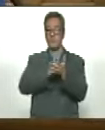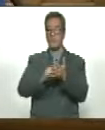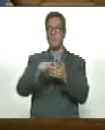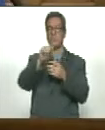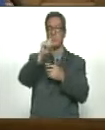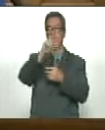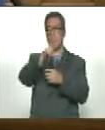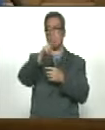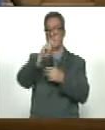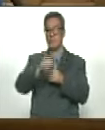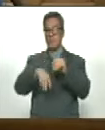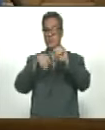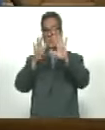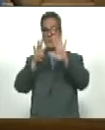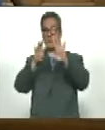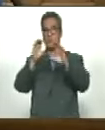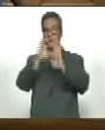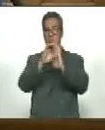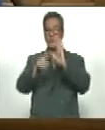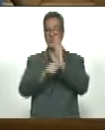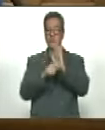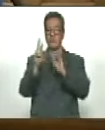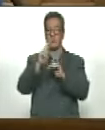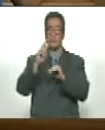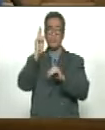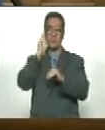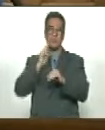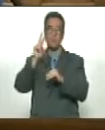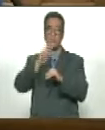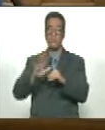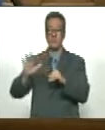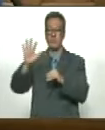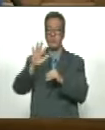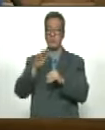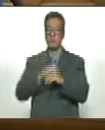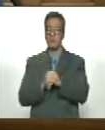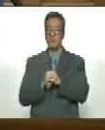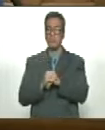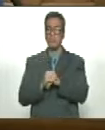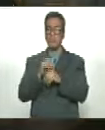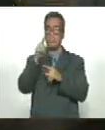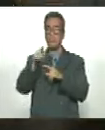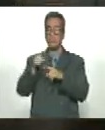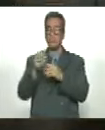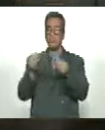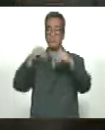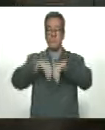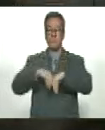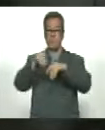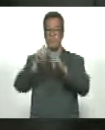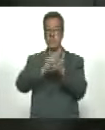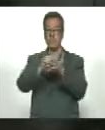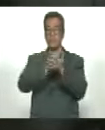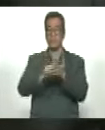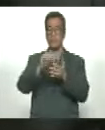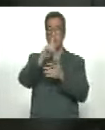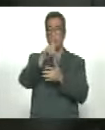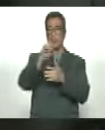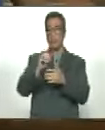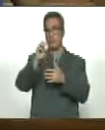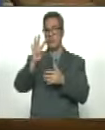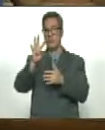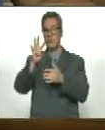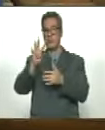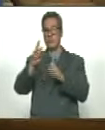artículo 319 de la Constitución de la República Bolivariana de Venezuela, en concordancia con el artículo